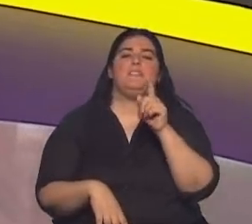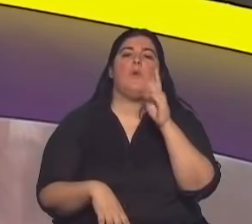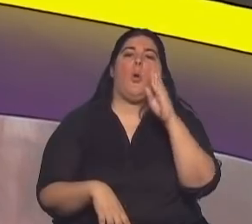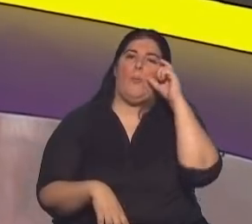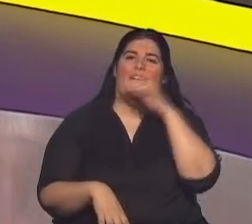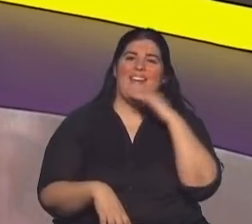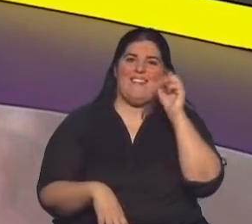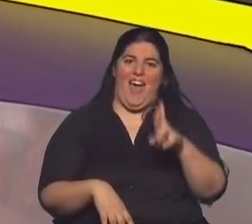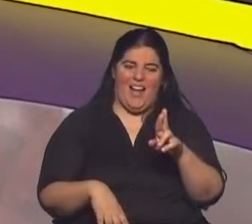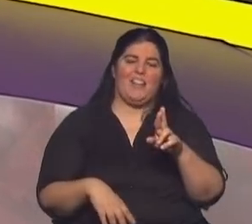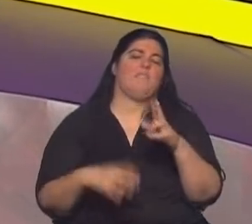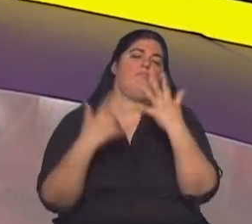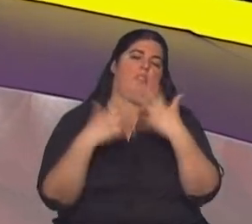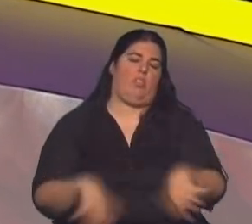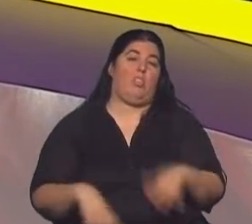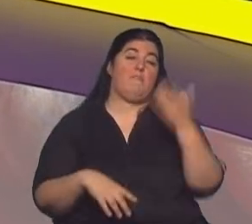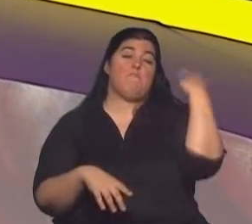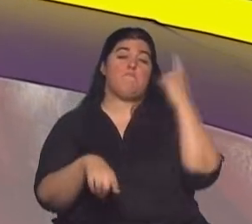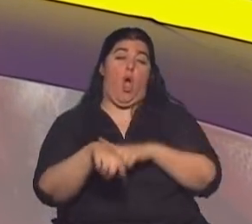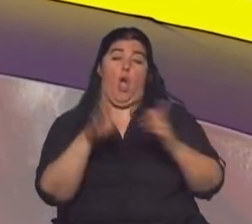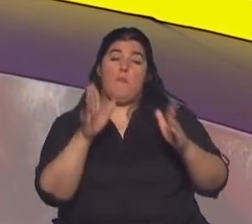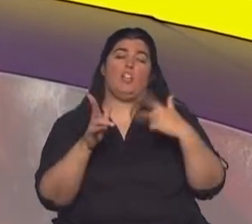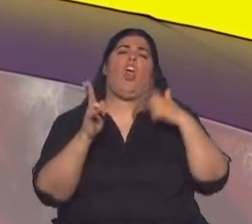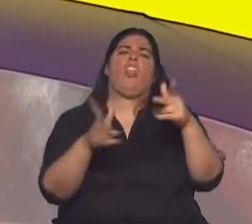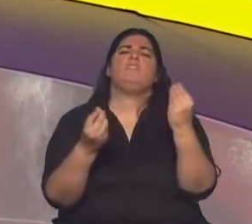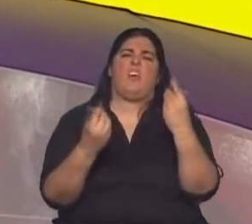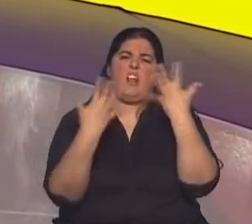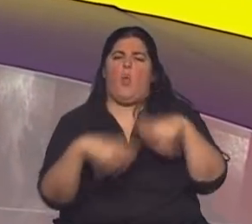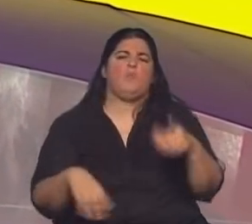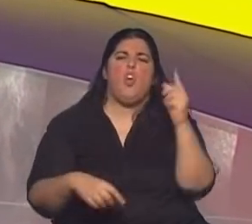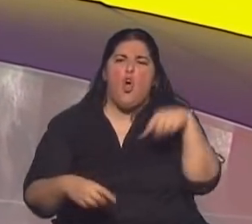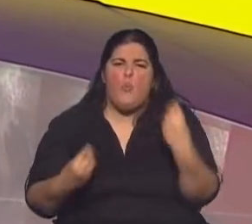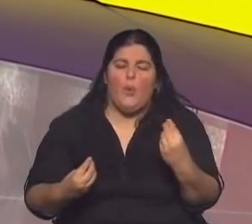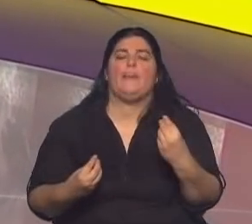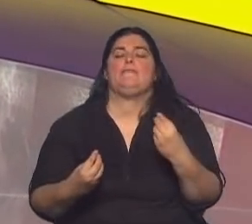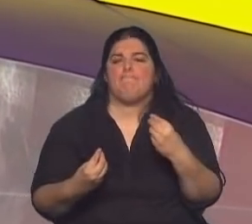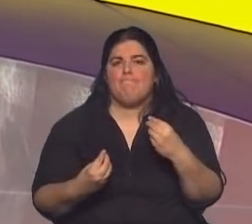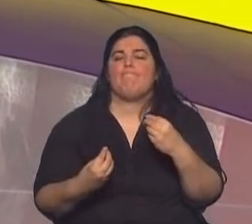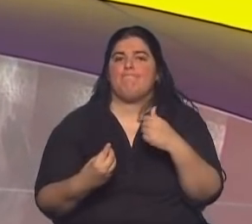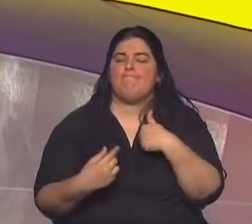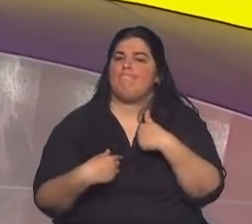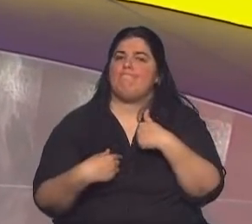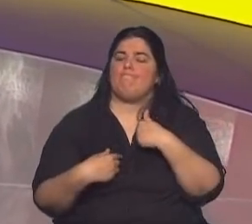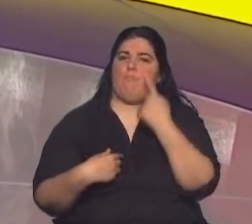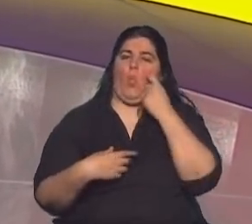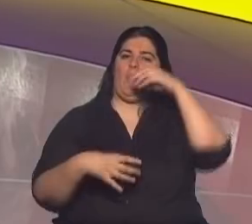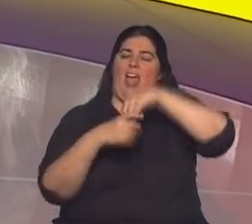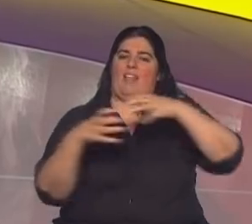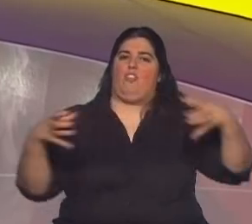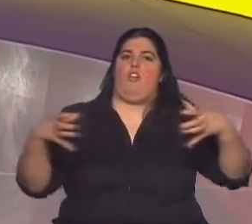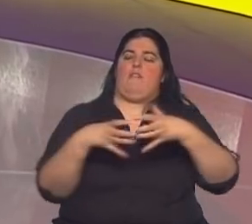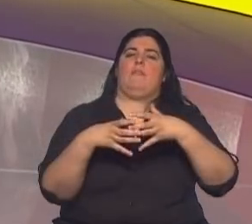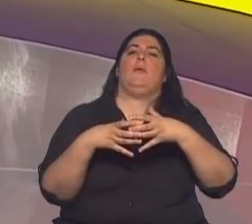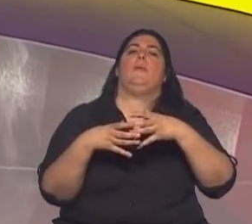sido justamente, o lo que había argumentado Béjar era el tema de que encontró una resistencia dentro de